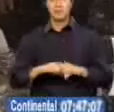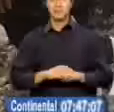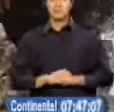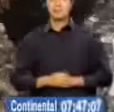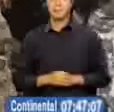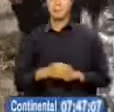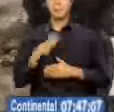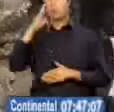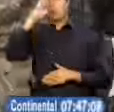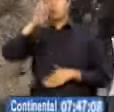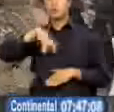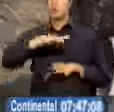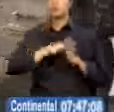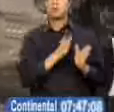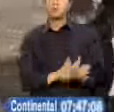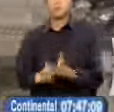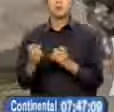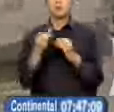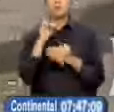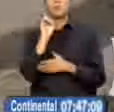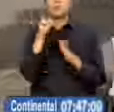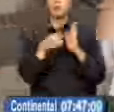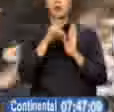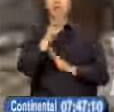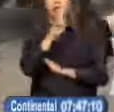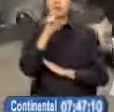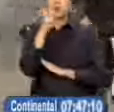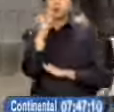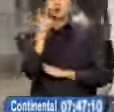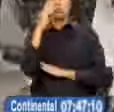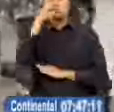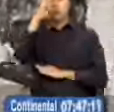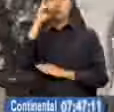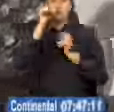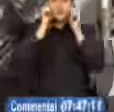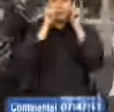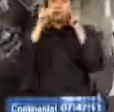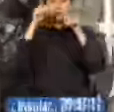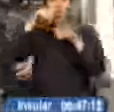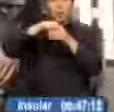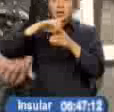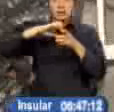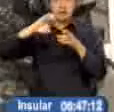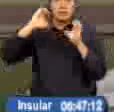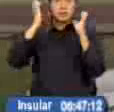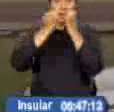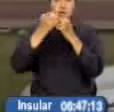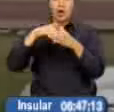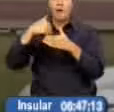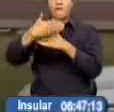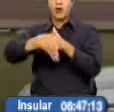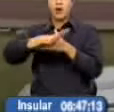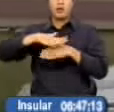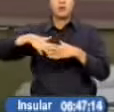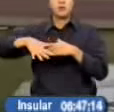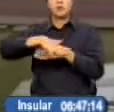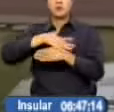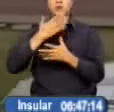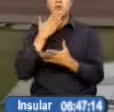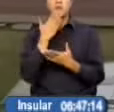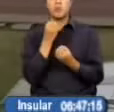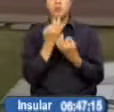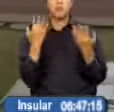la policía nacional desplegará a 1812 uniformados para la vigilancia dentro y fuera del estadio el mismo que para esta ocasión